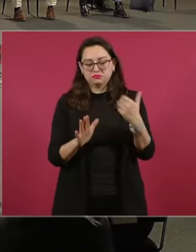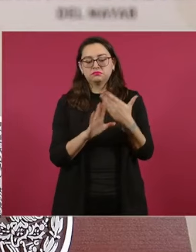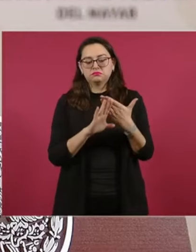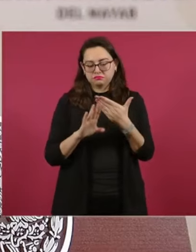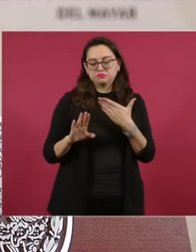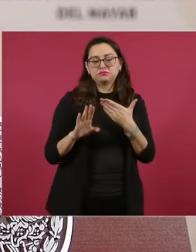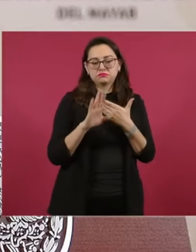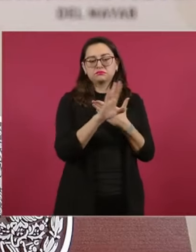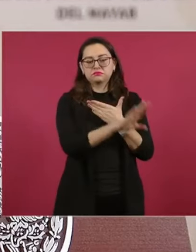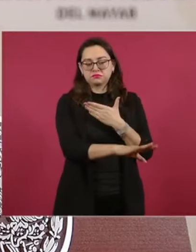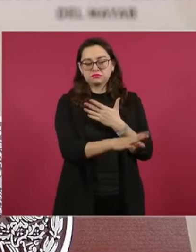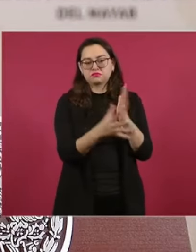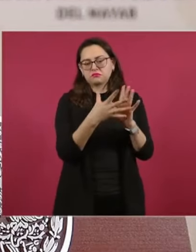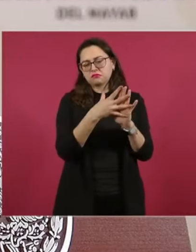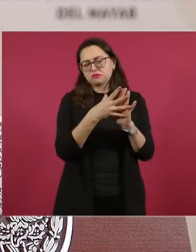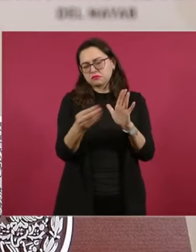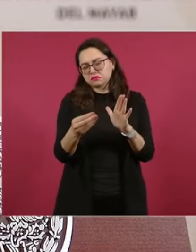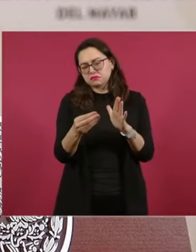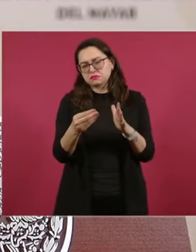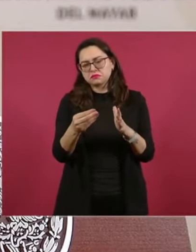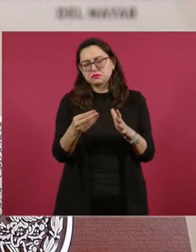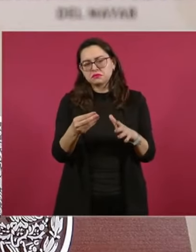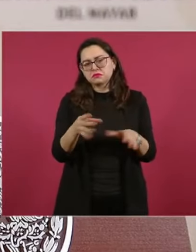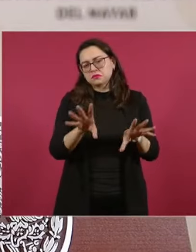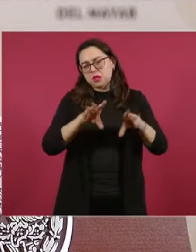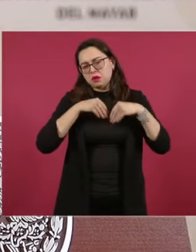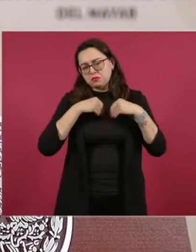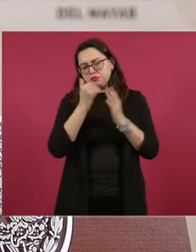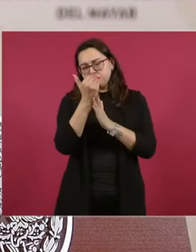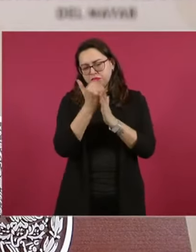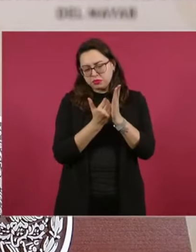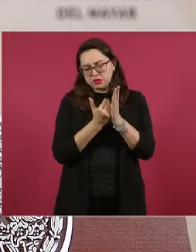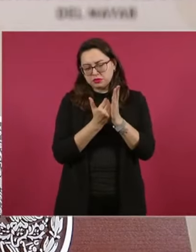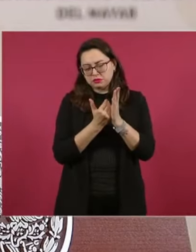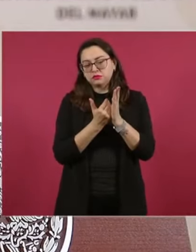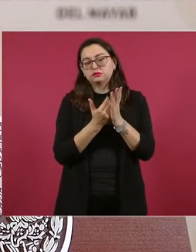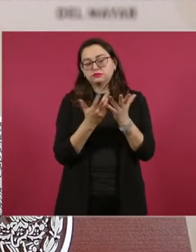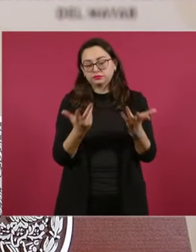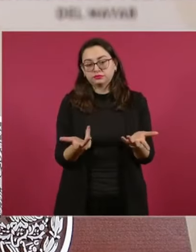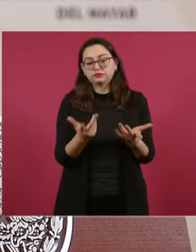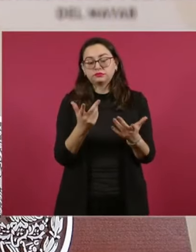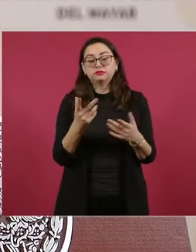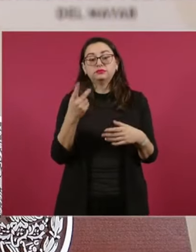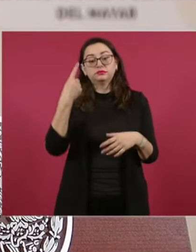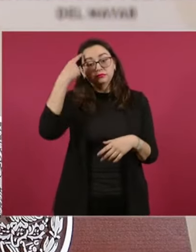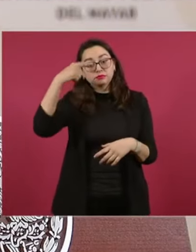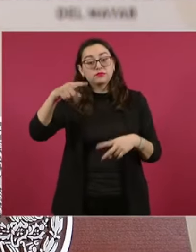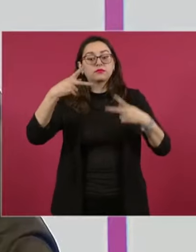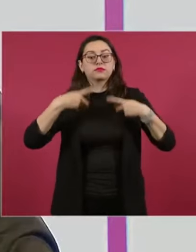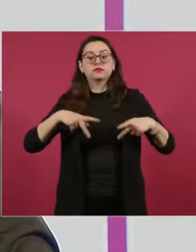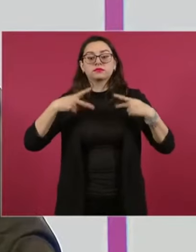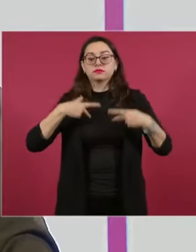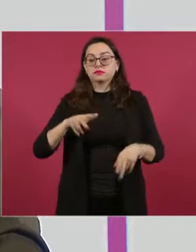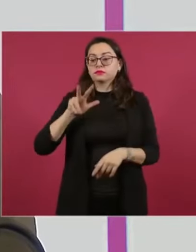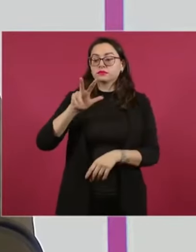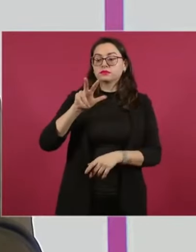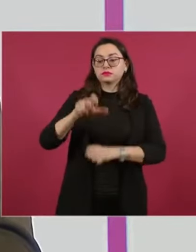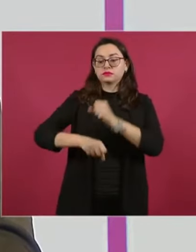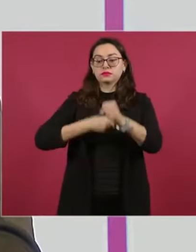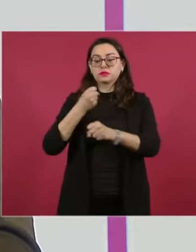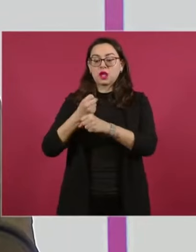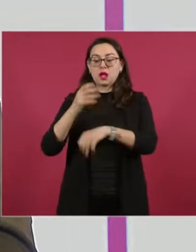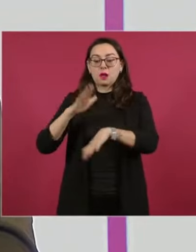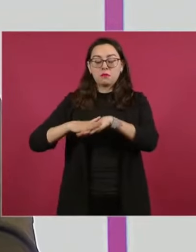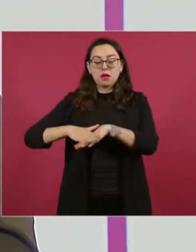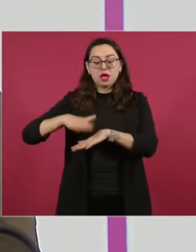secuelas del virus del SARS-CoV-2, así como específicamente para las personas mayores de 18 años y más con